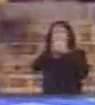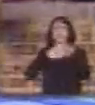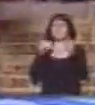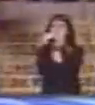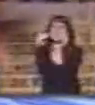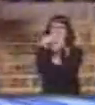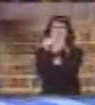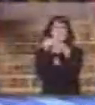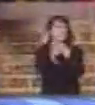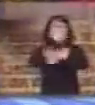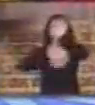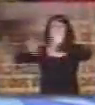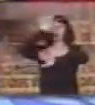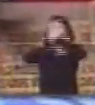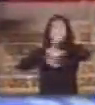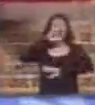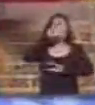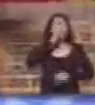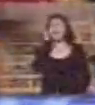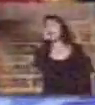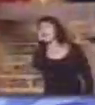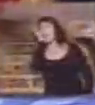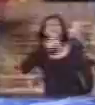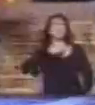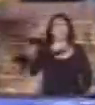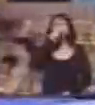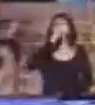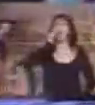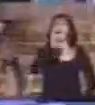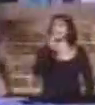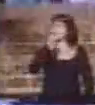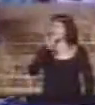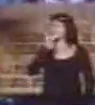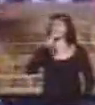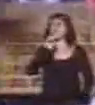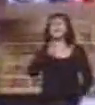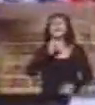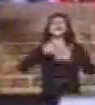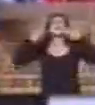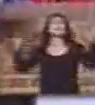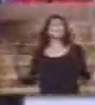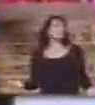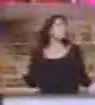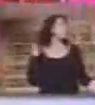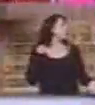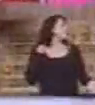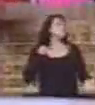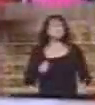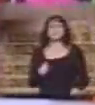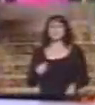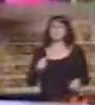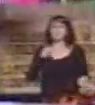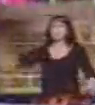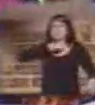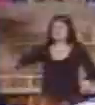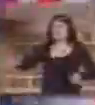casa, perdemos todos el sueño ante la amenaza, temiendo que esto derive en la desgracia.